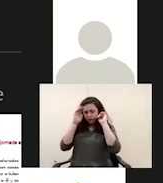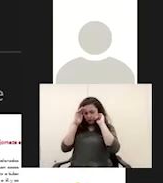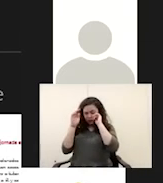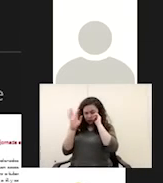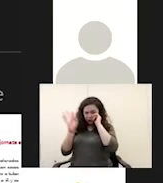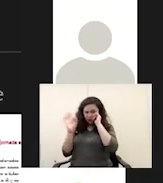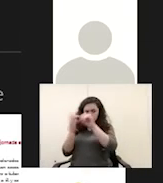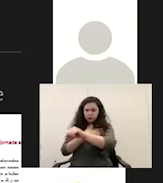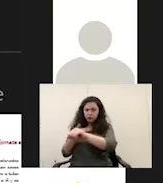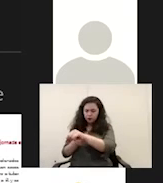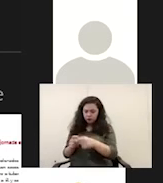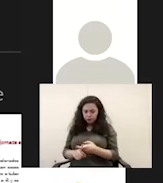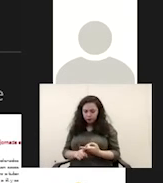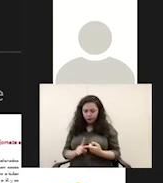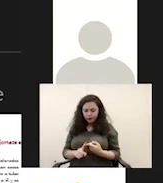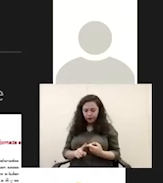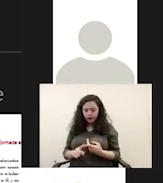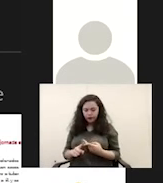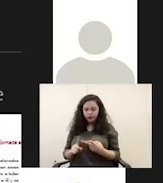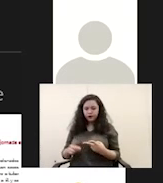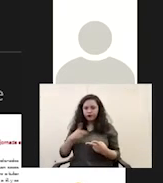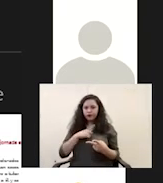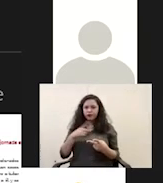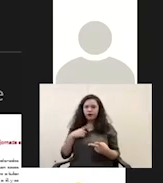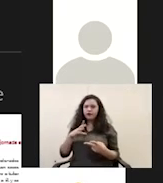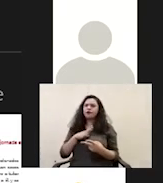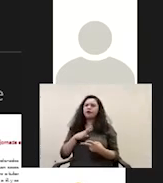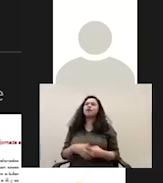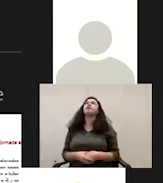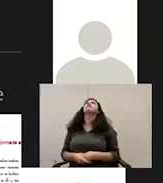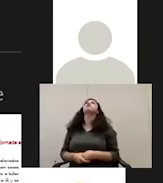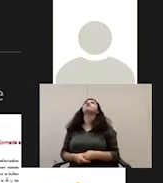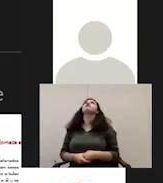registro. Tiene que estar un